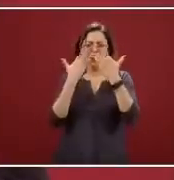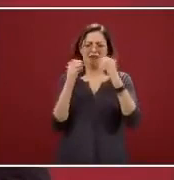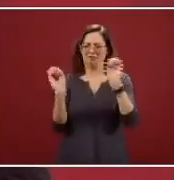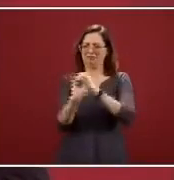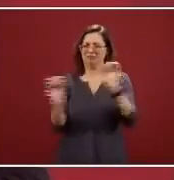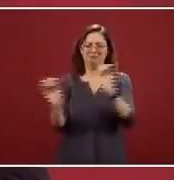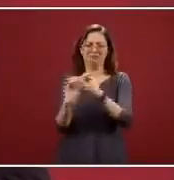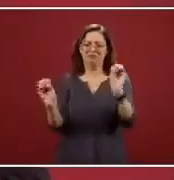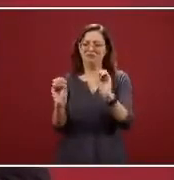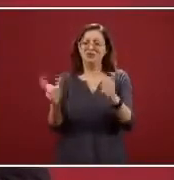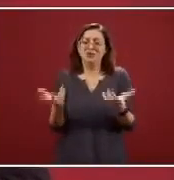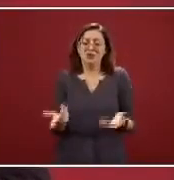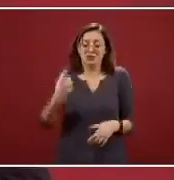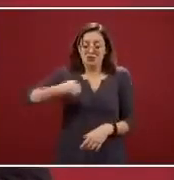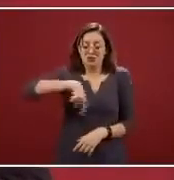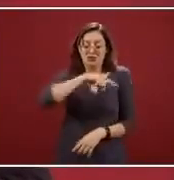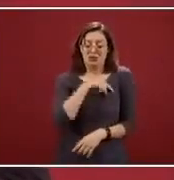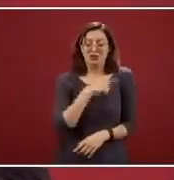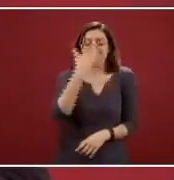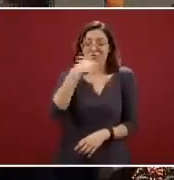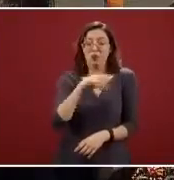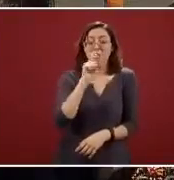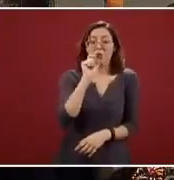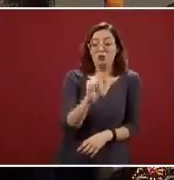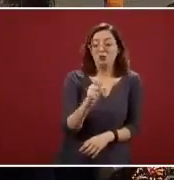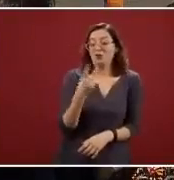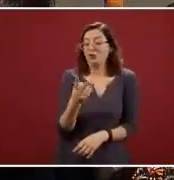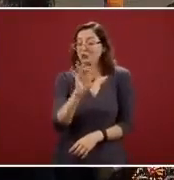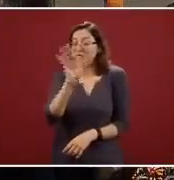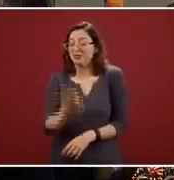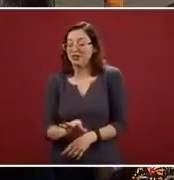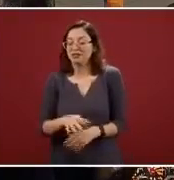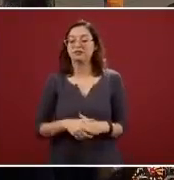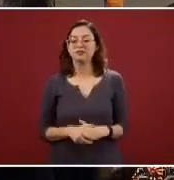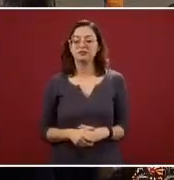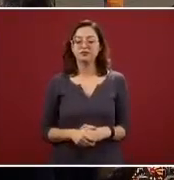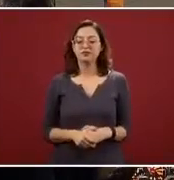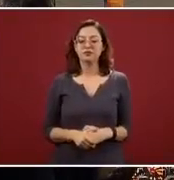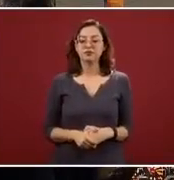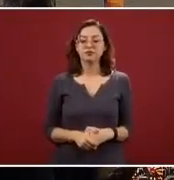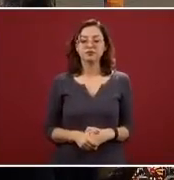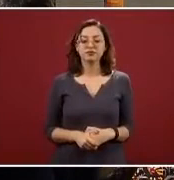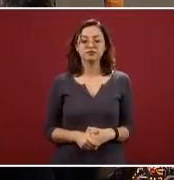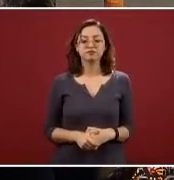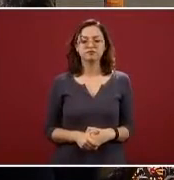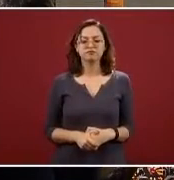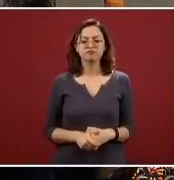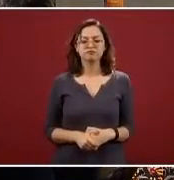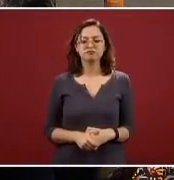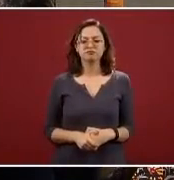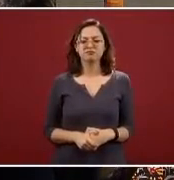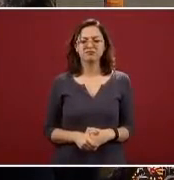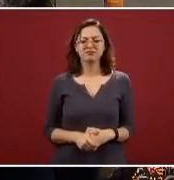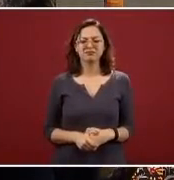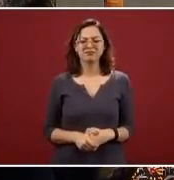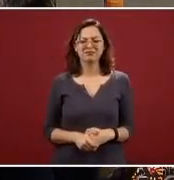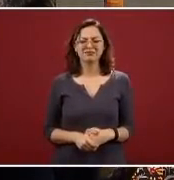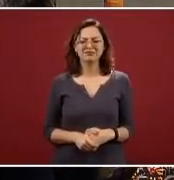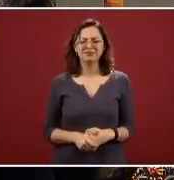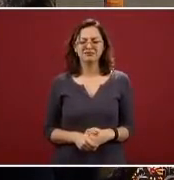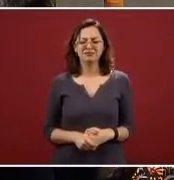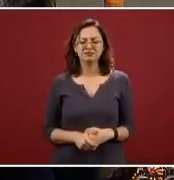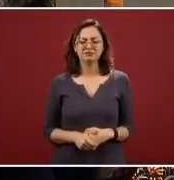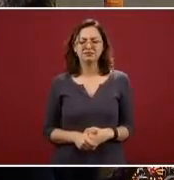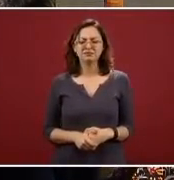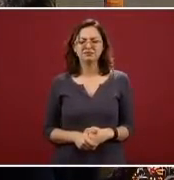la estimación que tenemos es de 0.2%, ¿no? ¿Cuál sería, si en caso de estos, la letalidad cuál sería? Porque hablaban